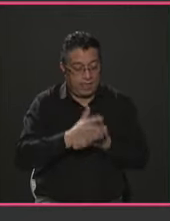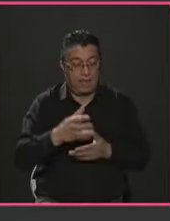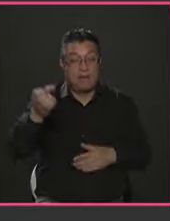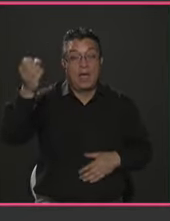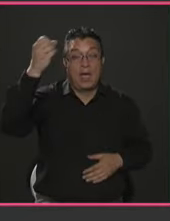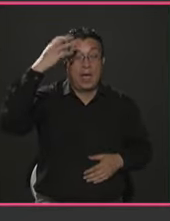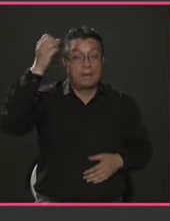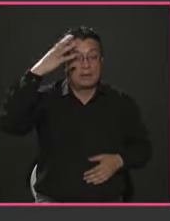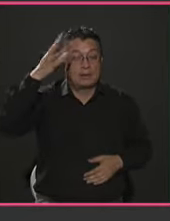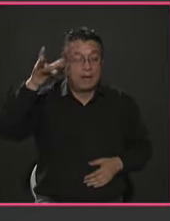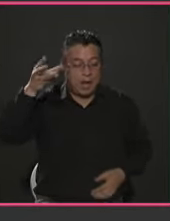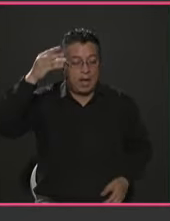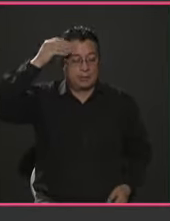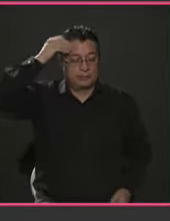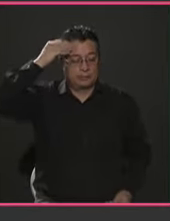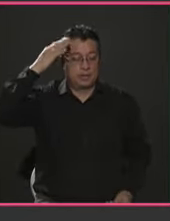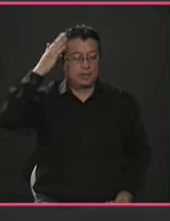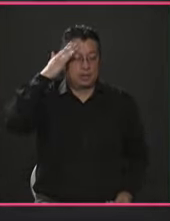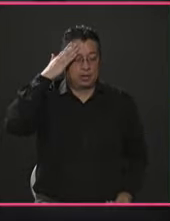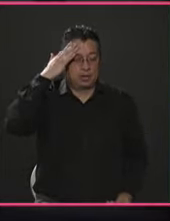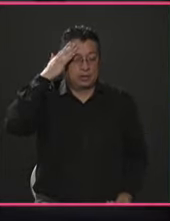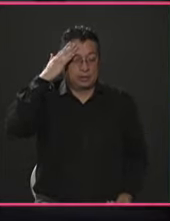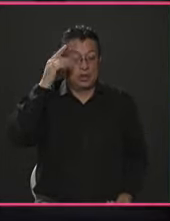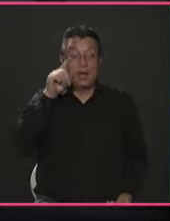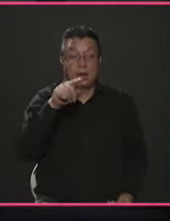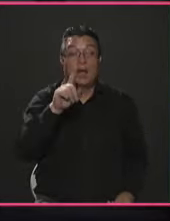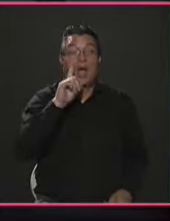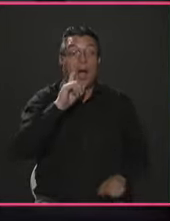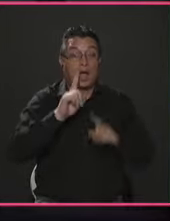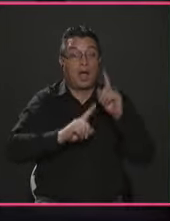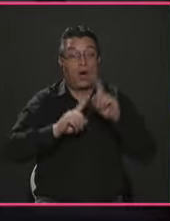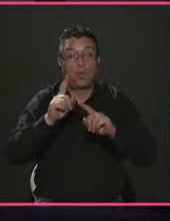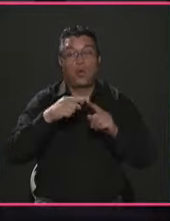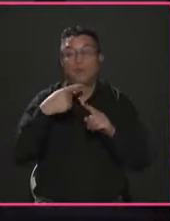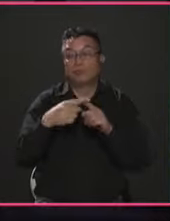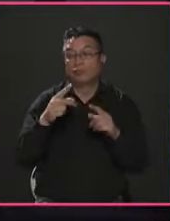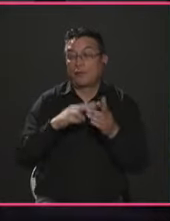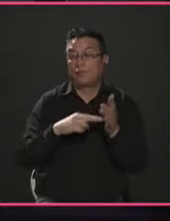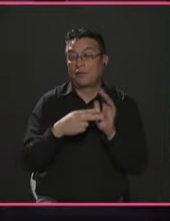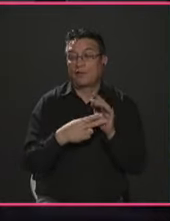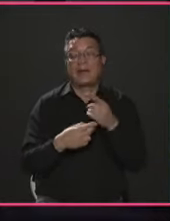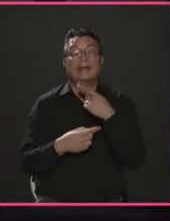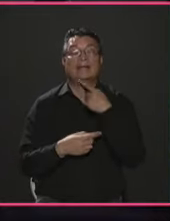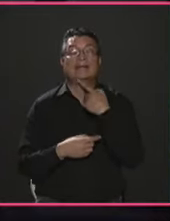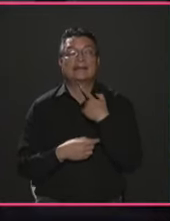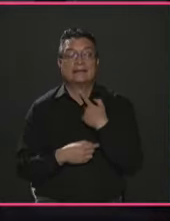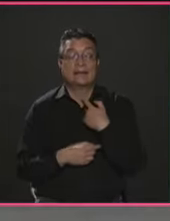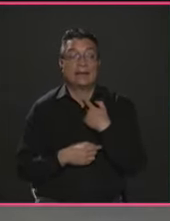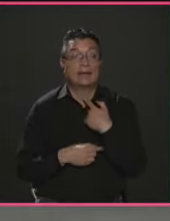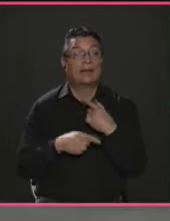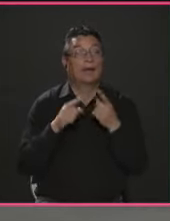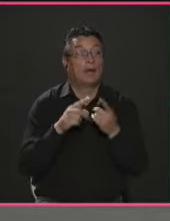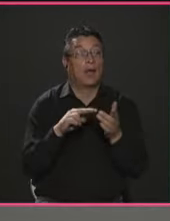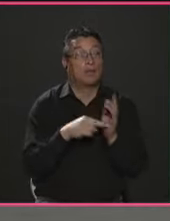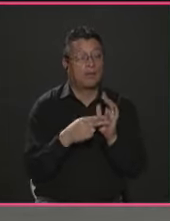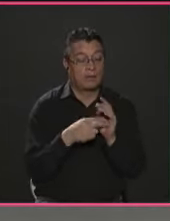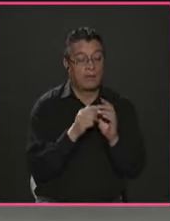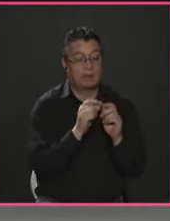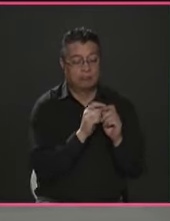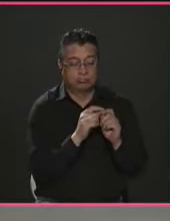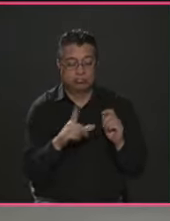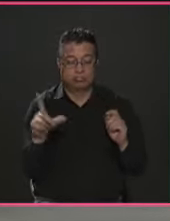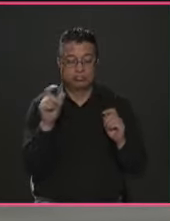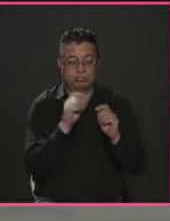aprender Y memorizar ya entonces pero ahí nos encontramos con algunos problemas interesantes cierto y uno de los problemas que empieza a originar toda una